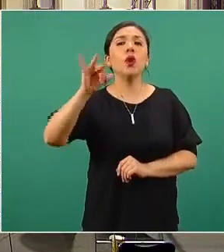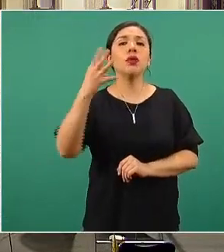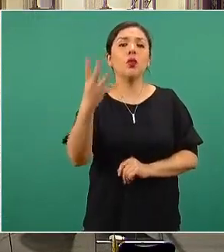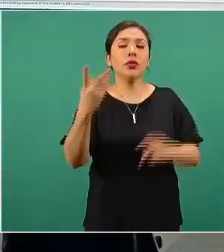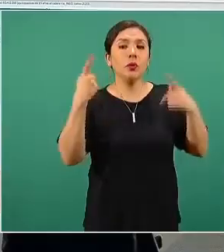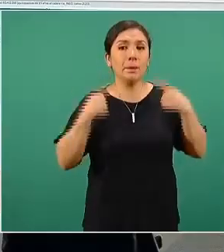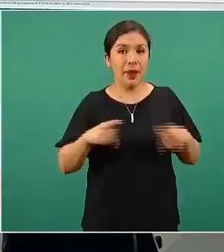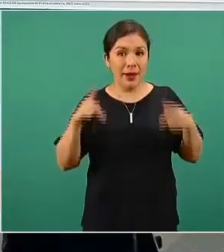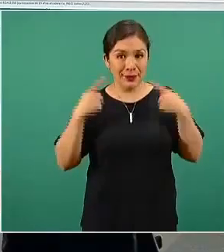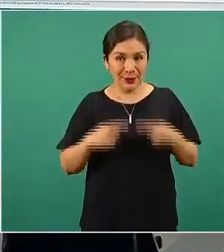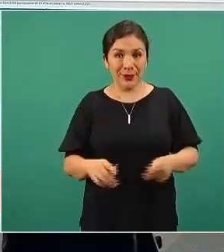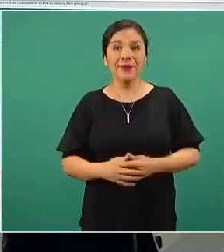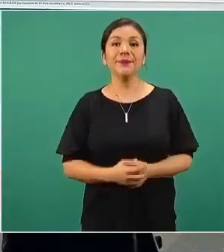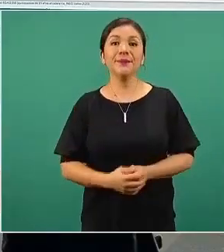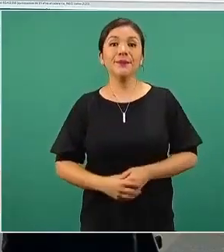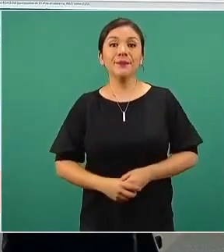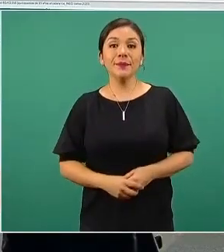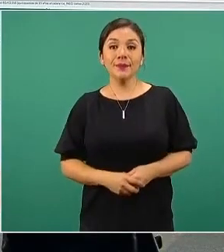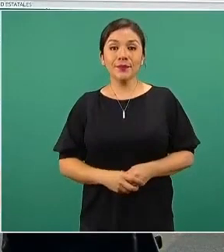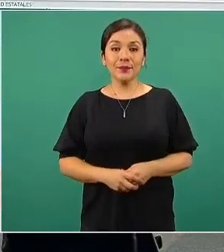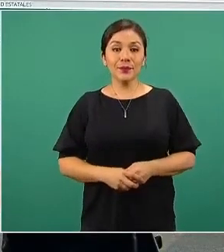17,244. ¿Sí me pasan la siguiente?